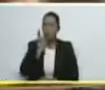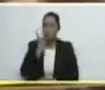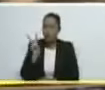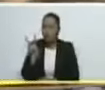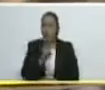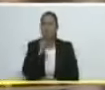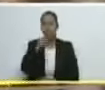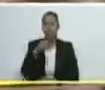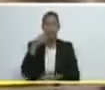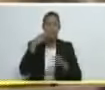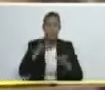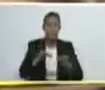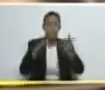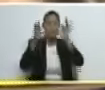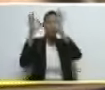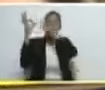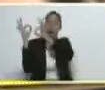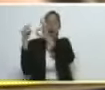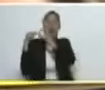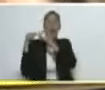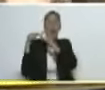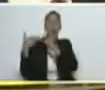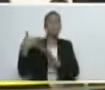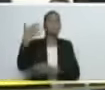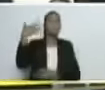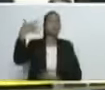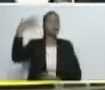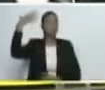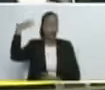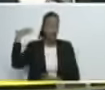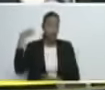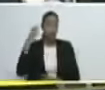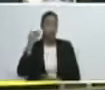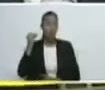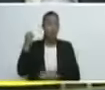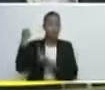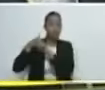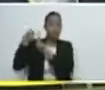pasado y siento que los años de batalla que hemos